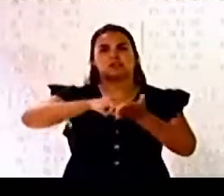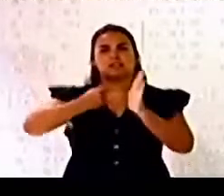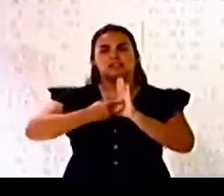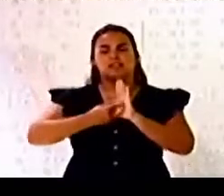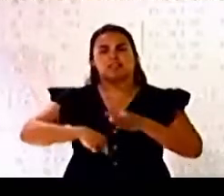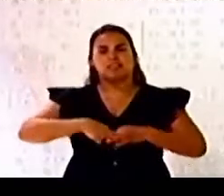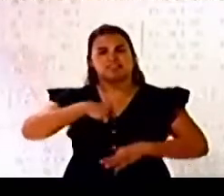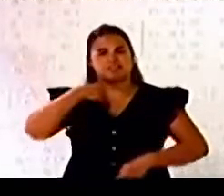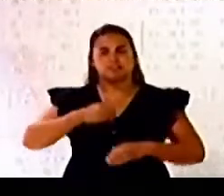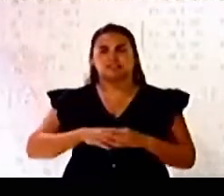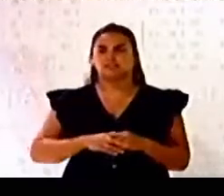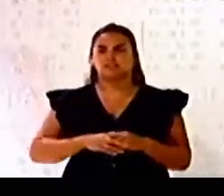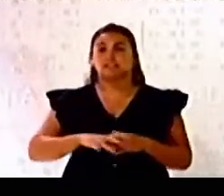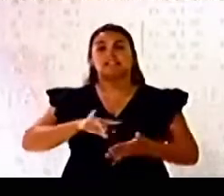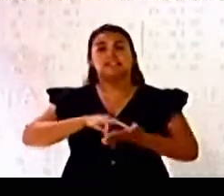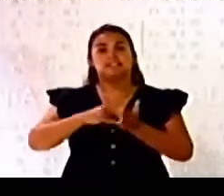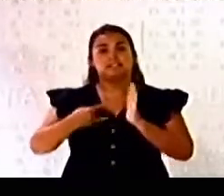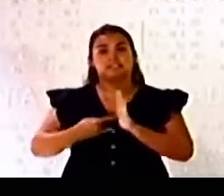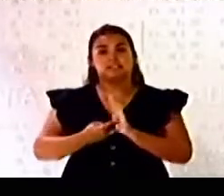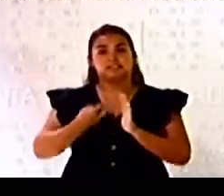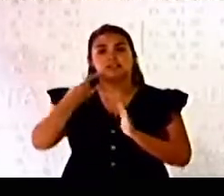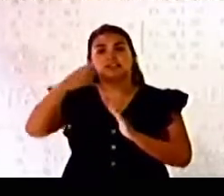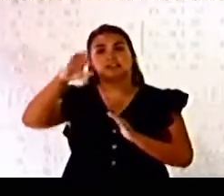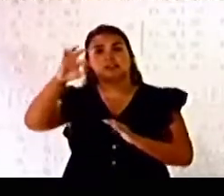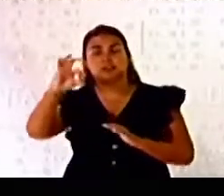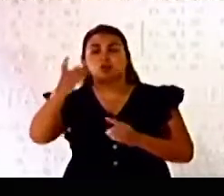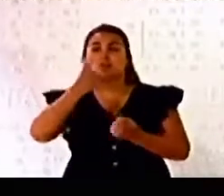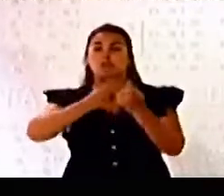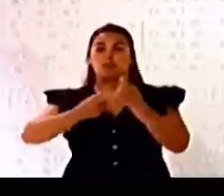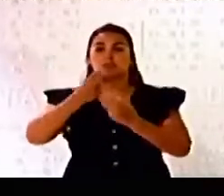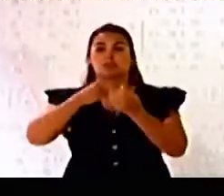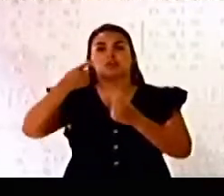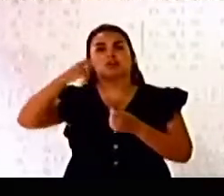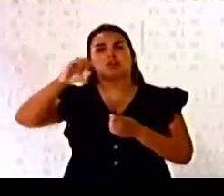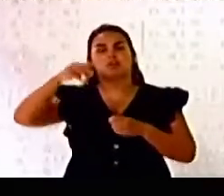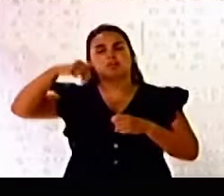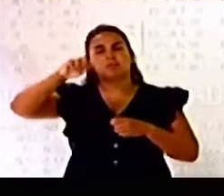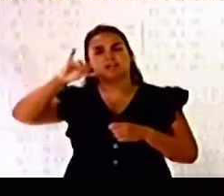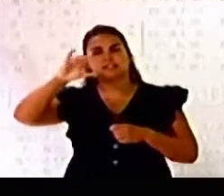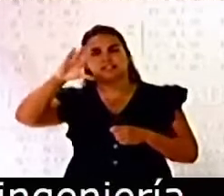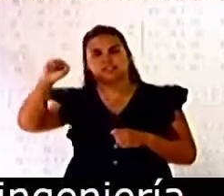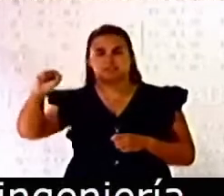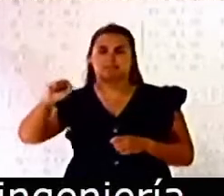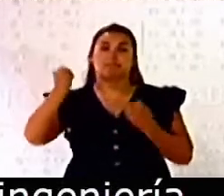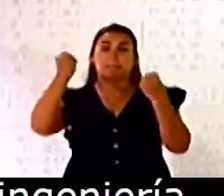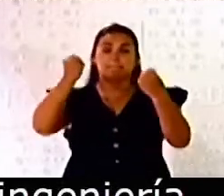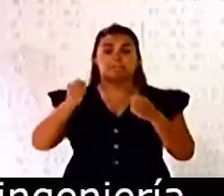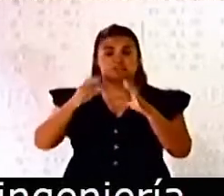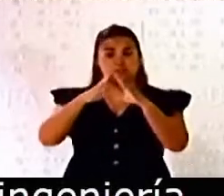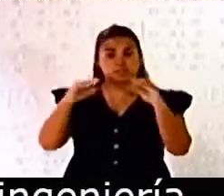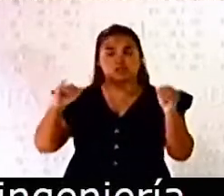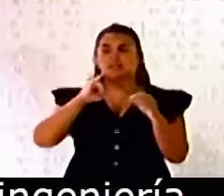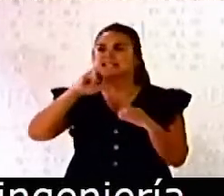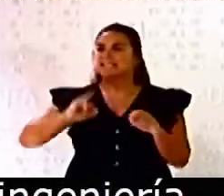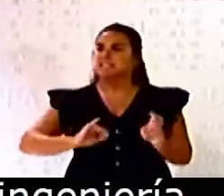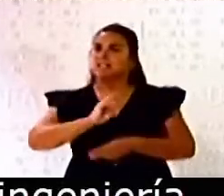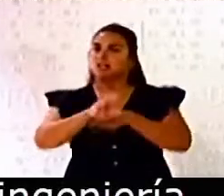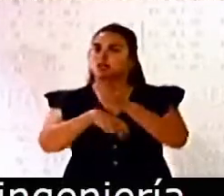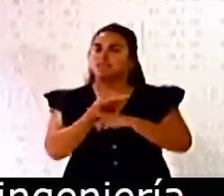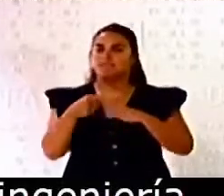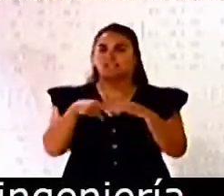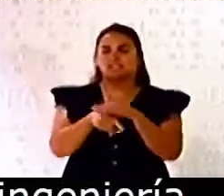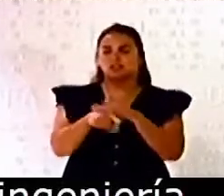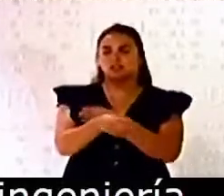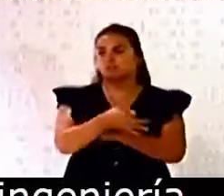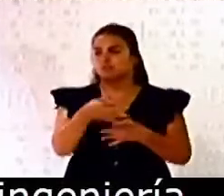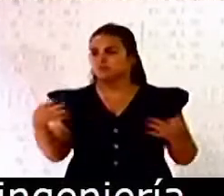Civil, el grado de Ingeniería de Geoinformación y Geomática, el máster universitario en Energías Renovables, Gestión y